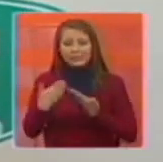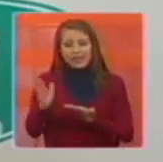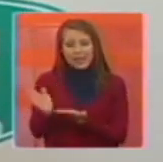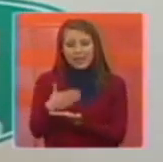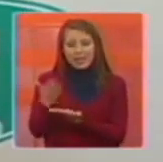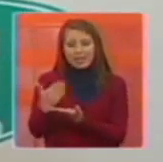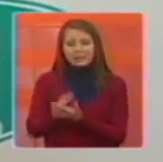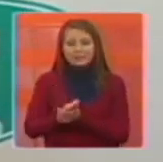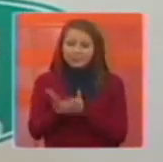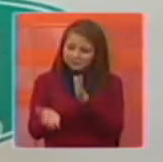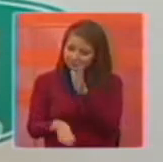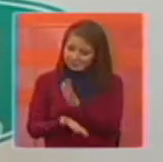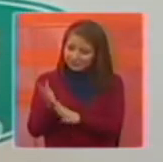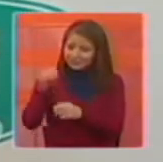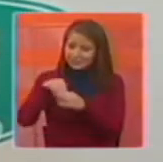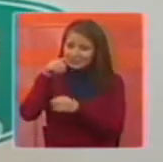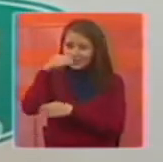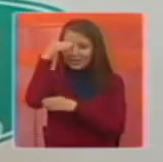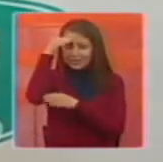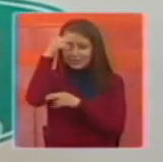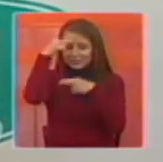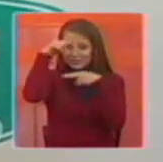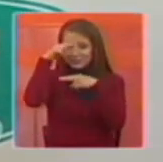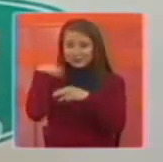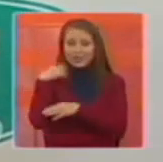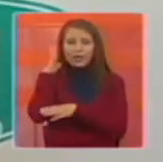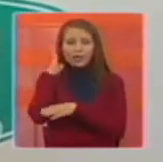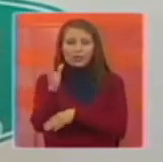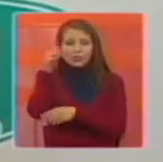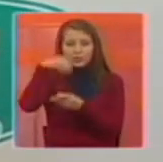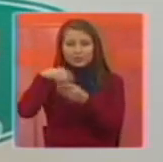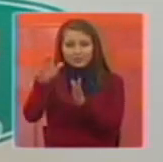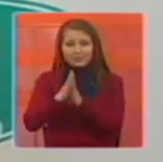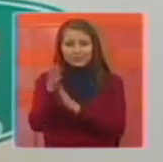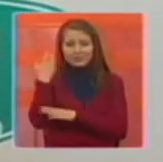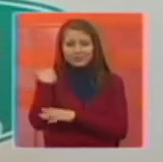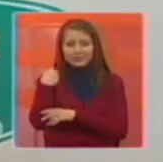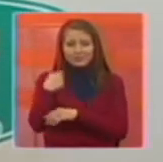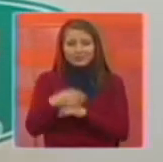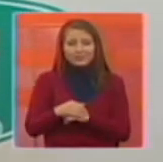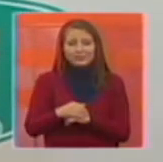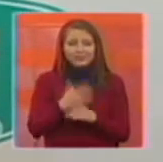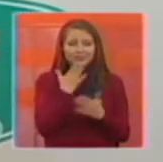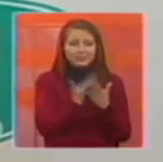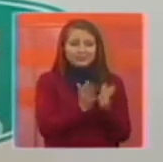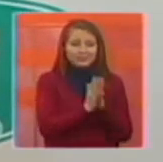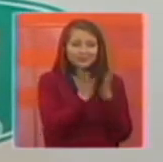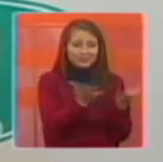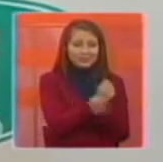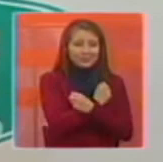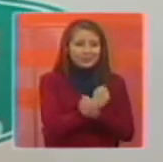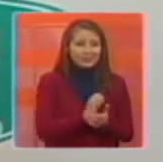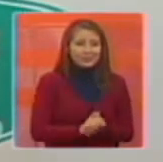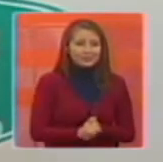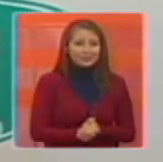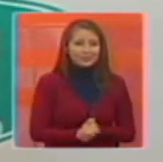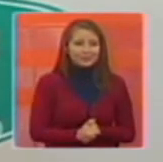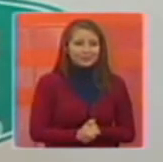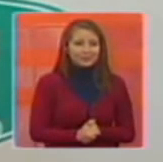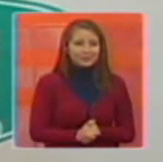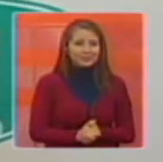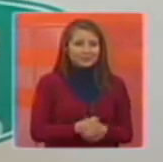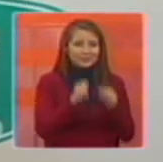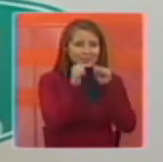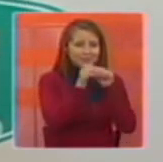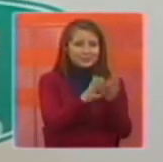revista? Vaya a verla a Telerama Cuenca, encantada, yeah. Le regalan su revistita, la quiero mucho, Judith. Muchísimas mucho gracias, Cuenca. Igual, que Diosito la